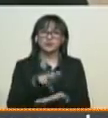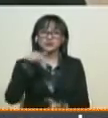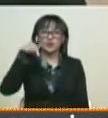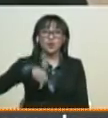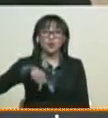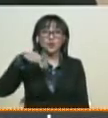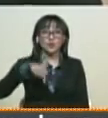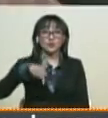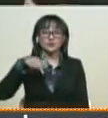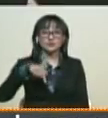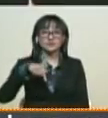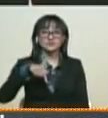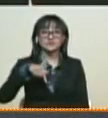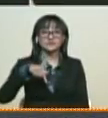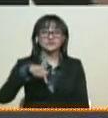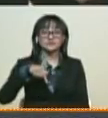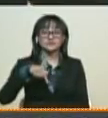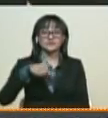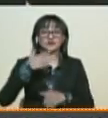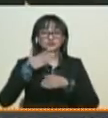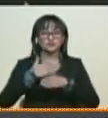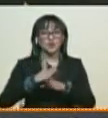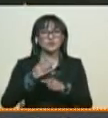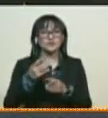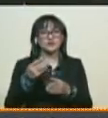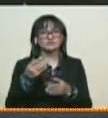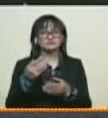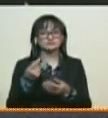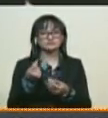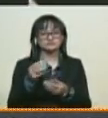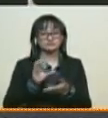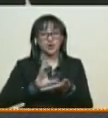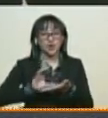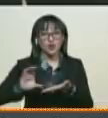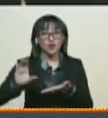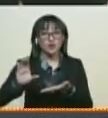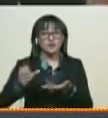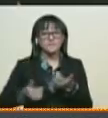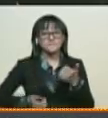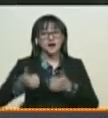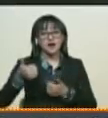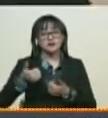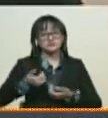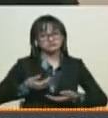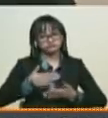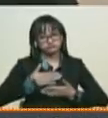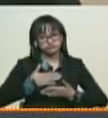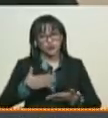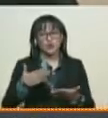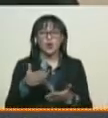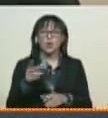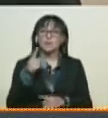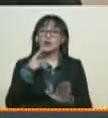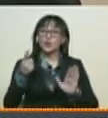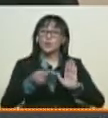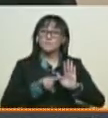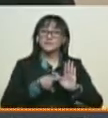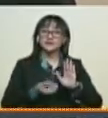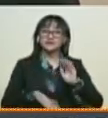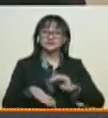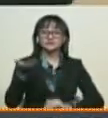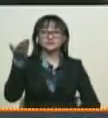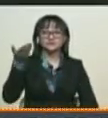día de hoy, por excedente y por recursos adicionales para dar cumplimiento con el decreto de